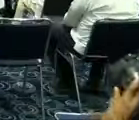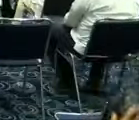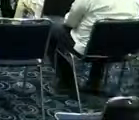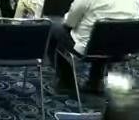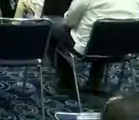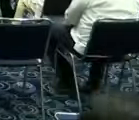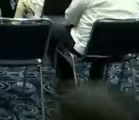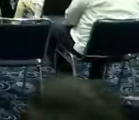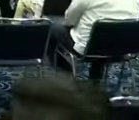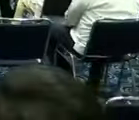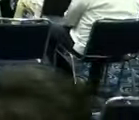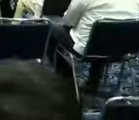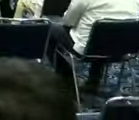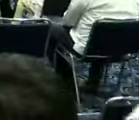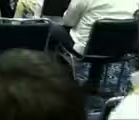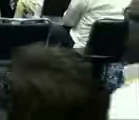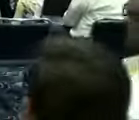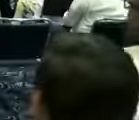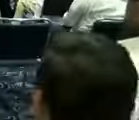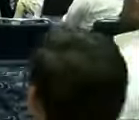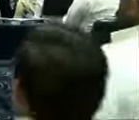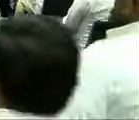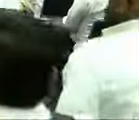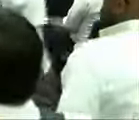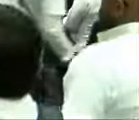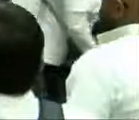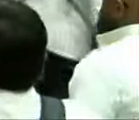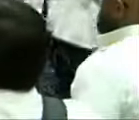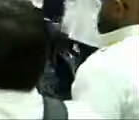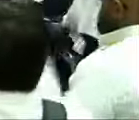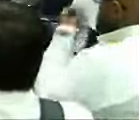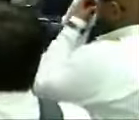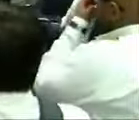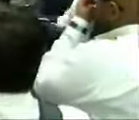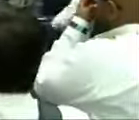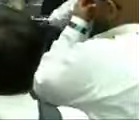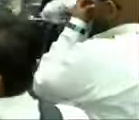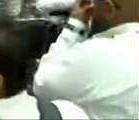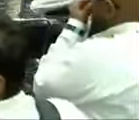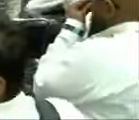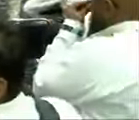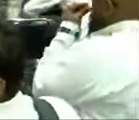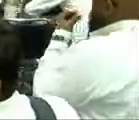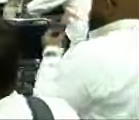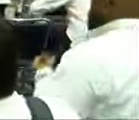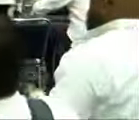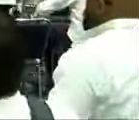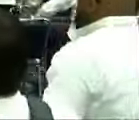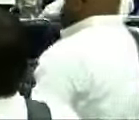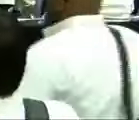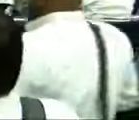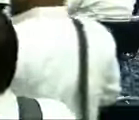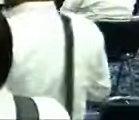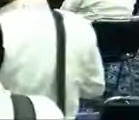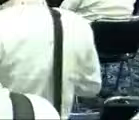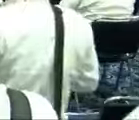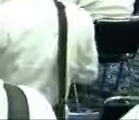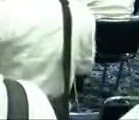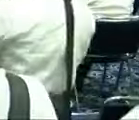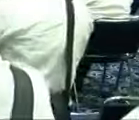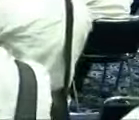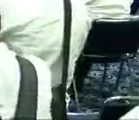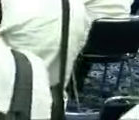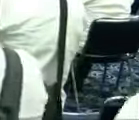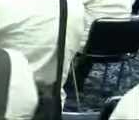Agradecemos por su compañía a las y los representantes de los medios de comunicación y los invitamos a la firma de convenio de colaboración Somos